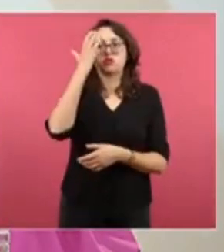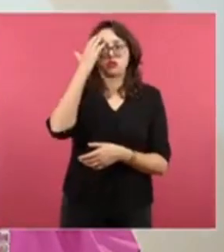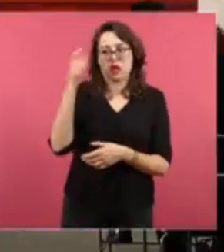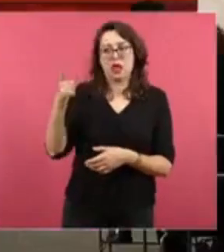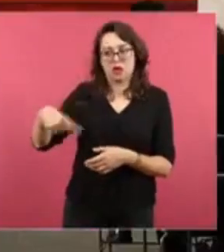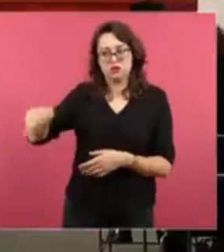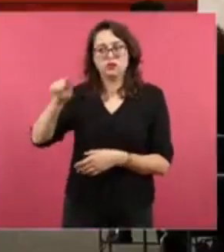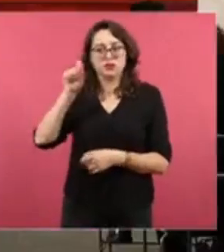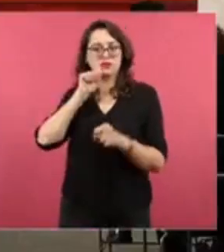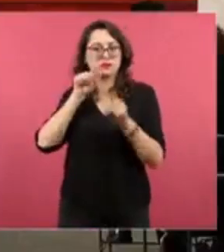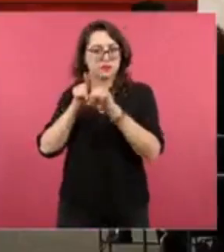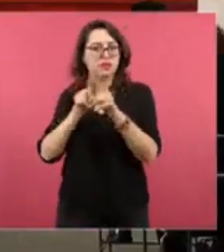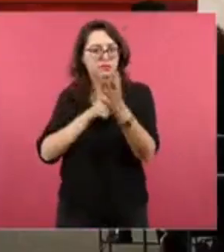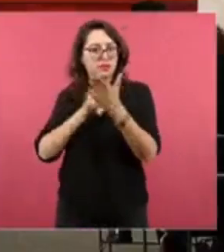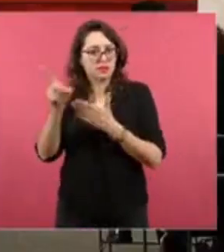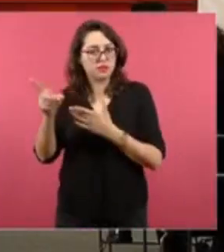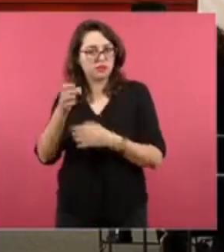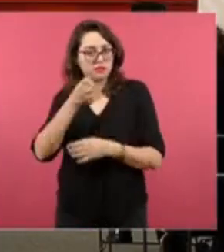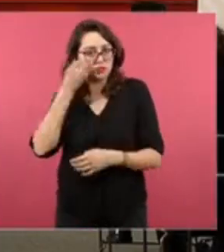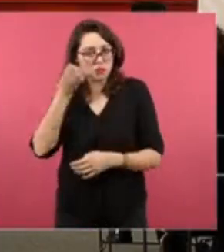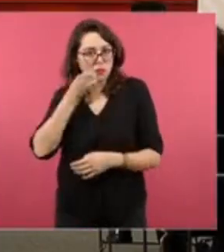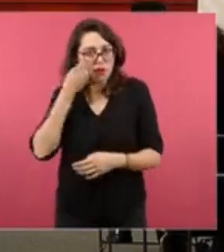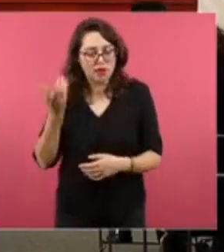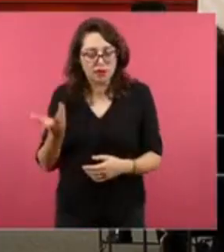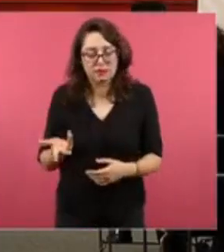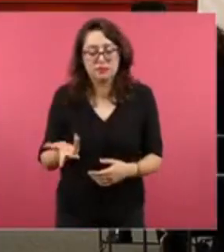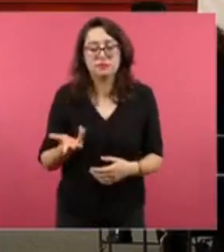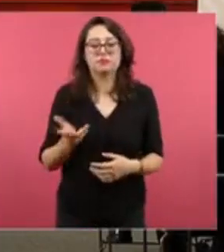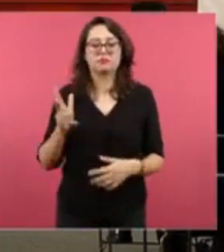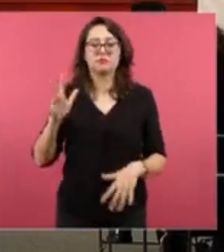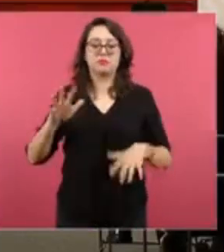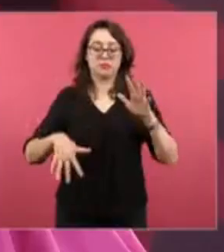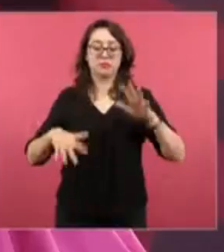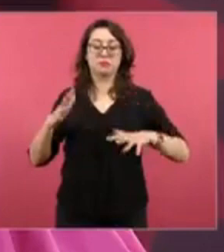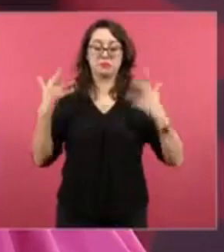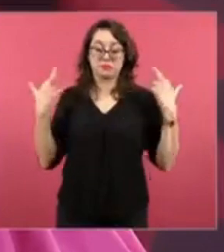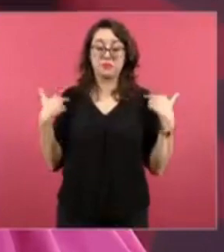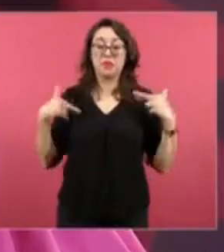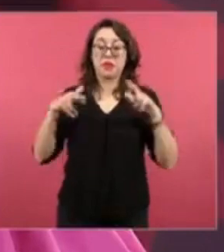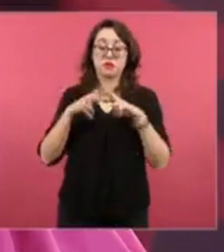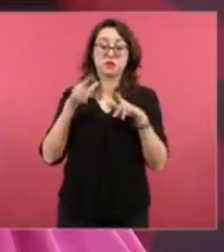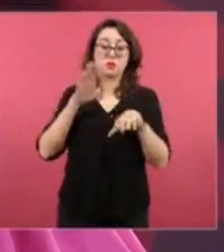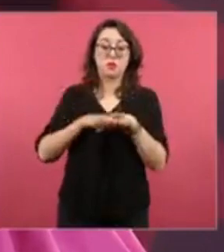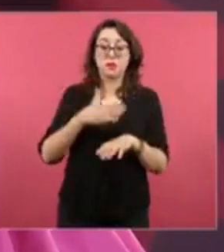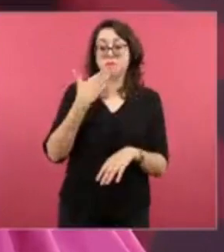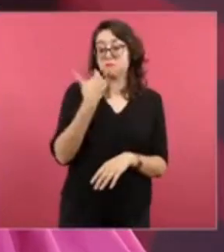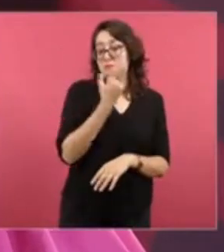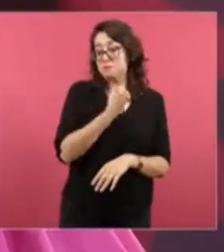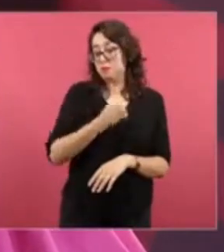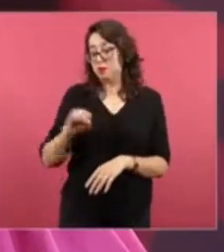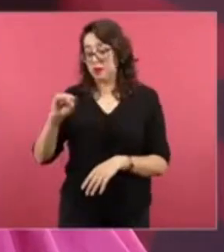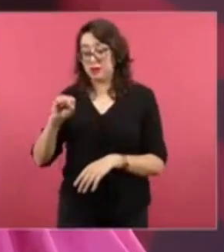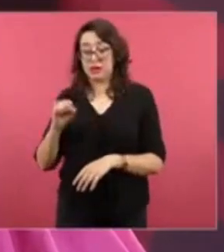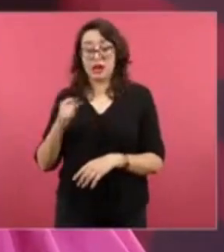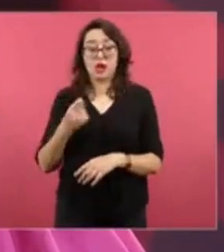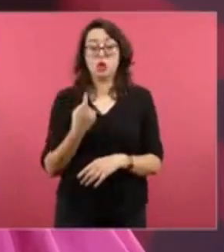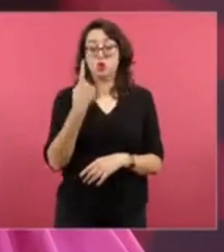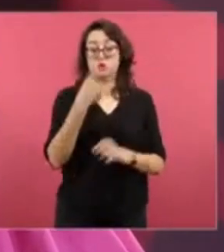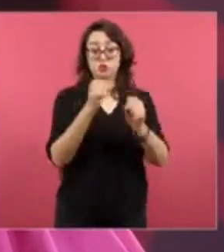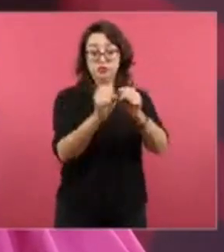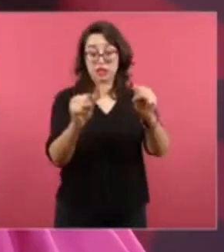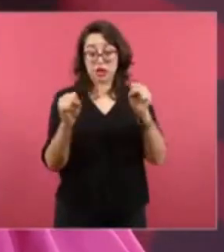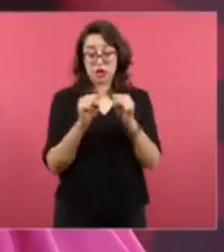ha habido ocasiones, y efectivamente, hay maestras especialistas que tienen grupos de primero y segundo en una misma